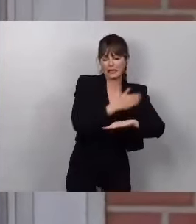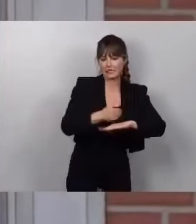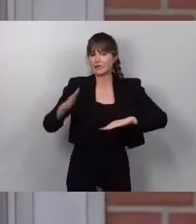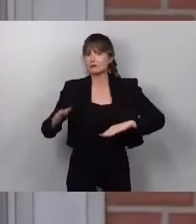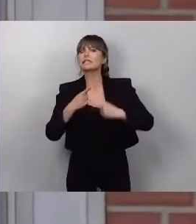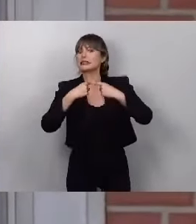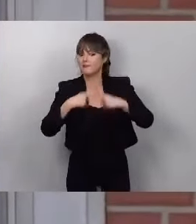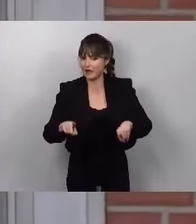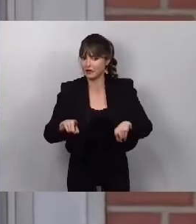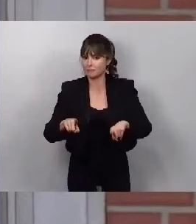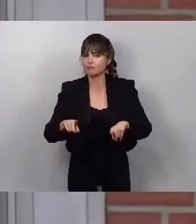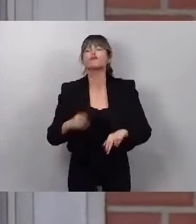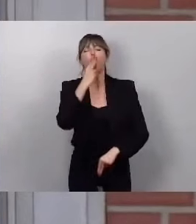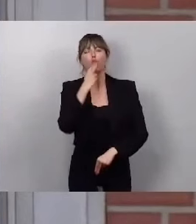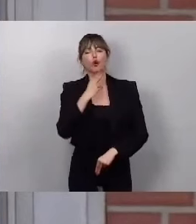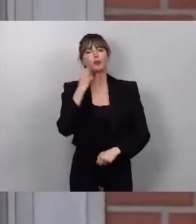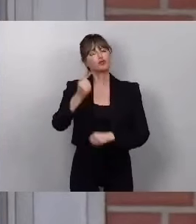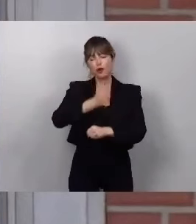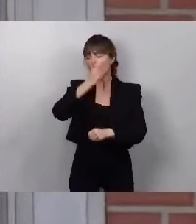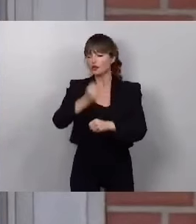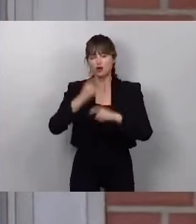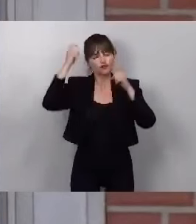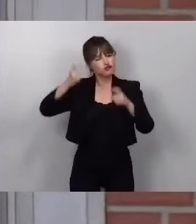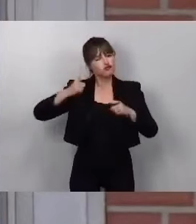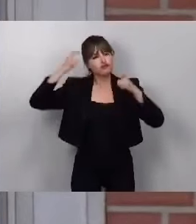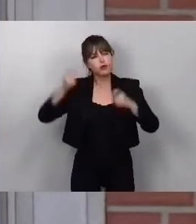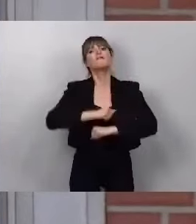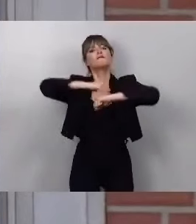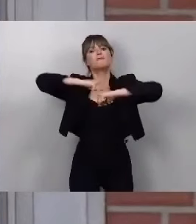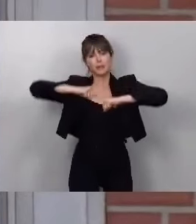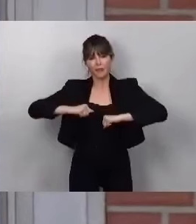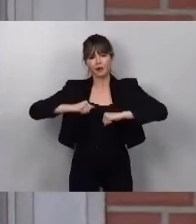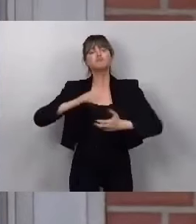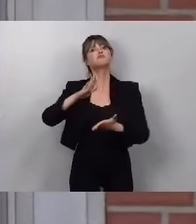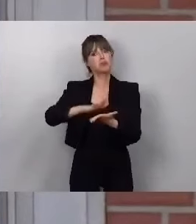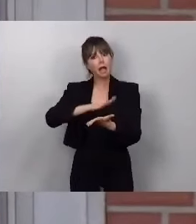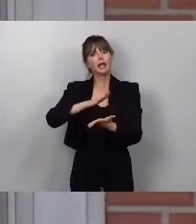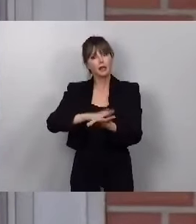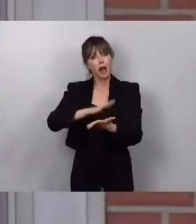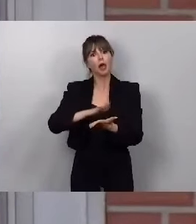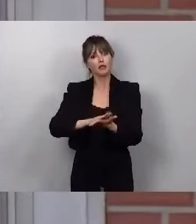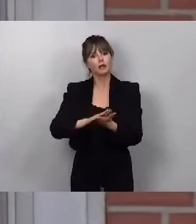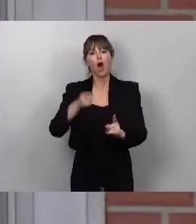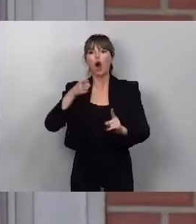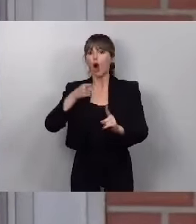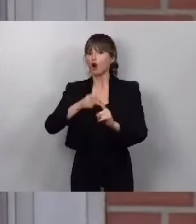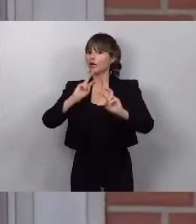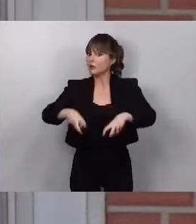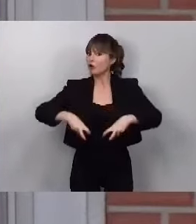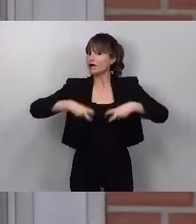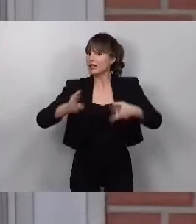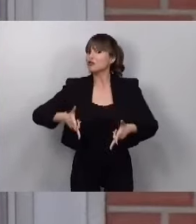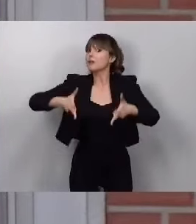ustedes mi compromiso de trabajar sin descanso, con firmeza y con serenidad, por la regeneración pendiente